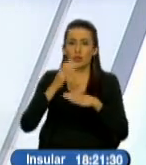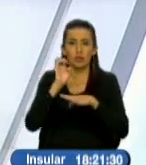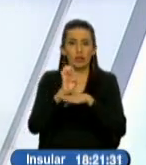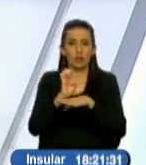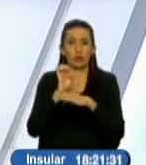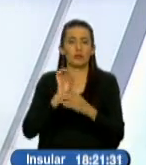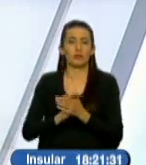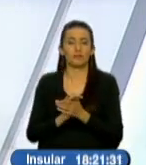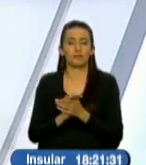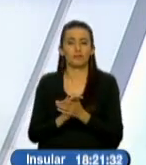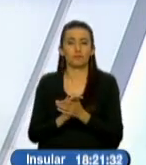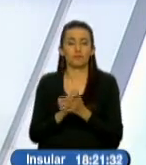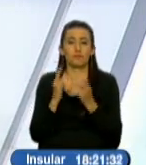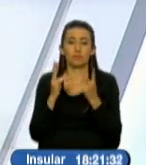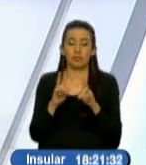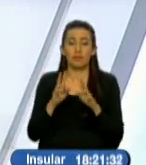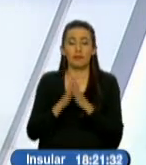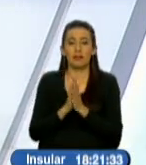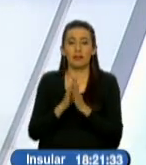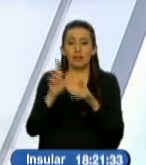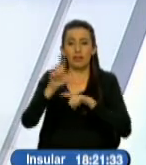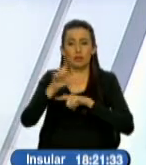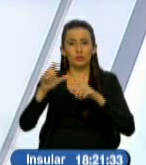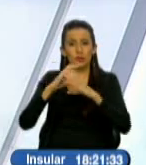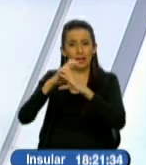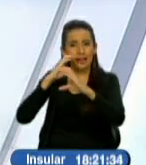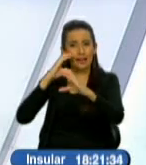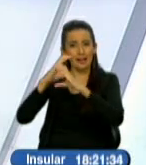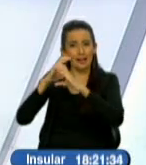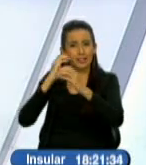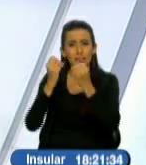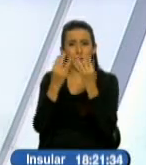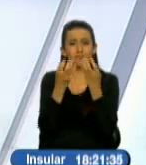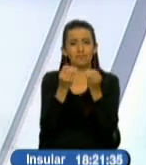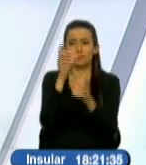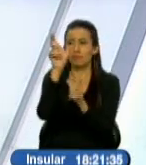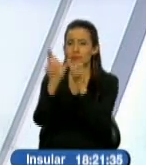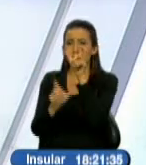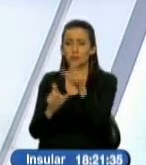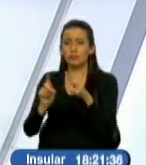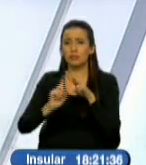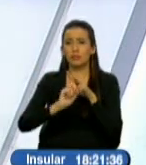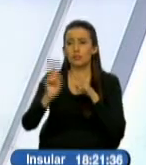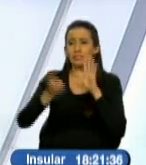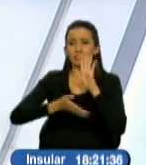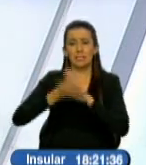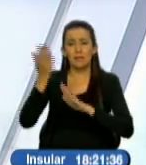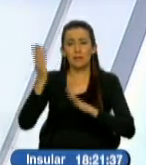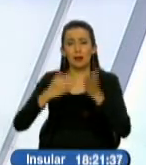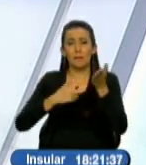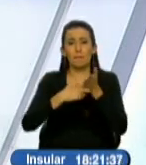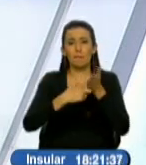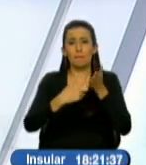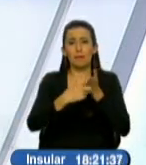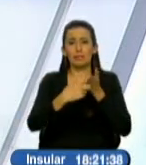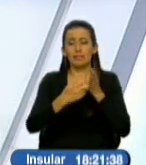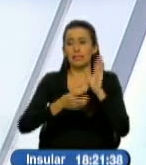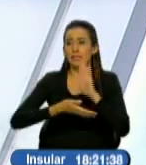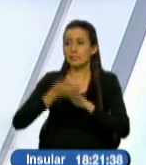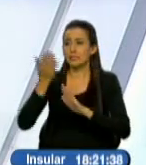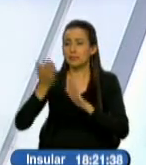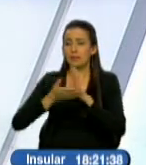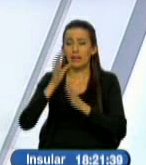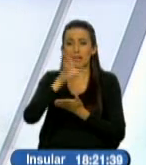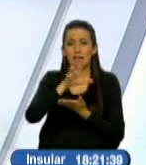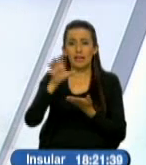ecuatoriano. En tanto, en los terminales terrestres se registra un incremento en la demanda de pasajes para viajar a distintos puntos